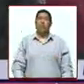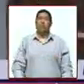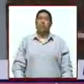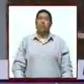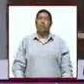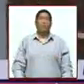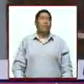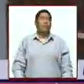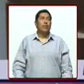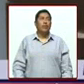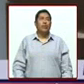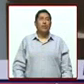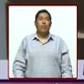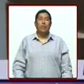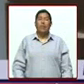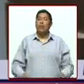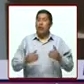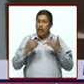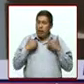La humidificación